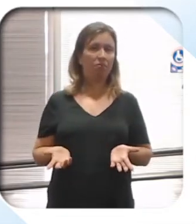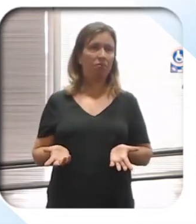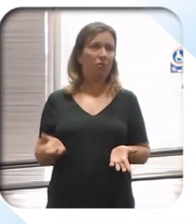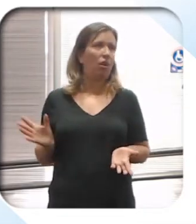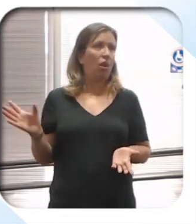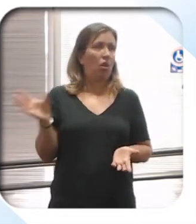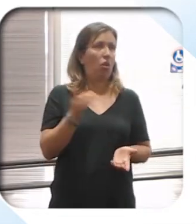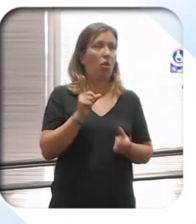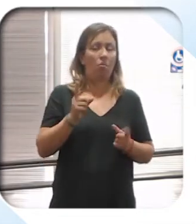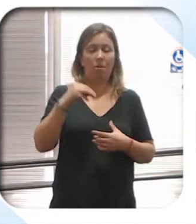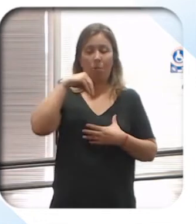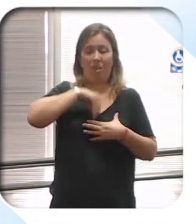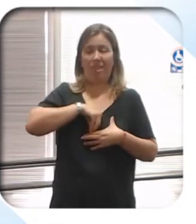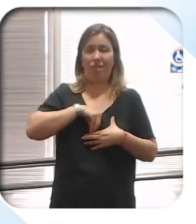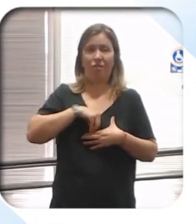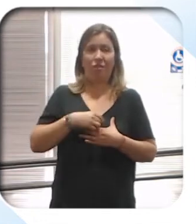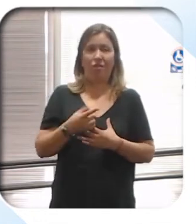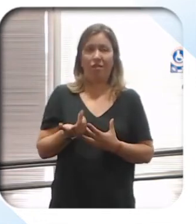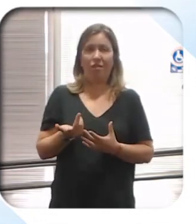Todos tienen los mismos componentes.